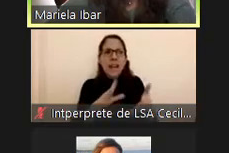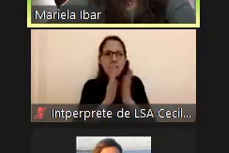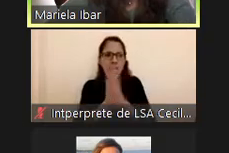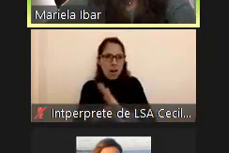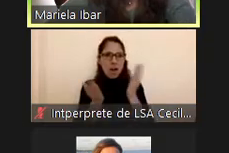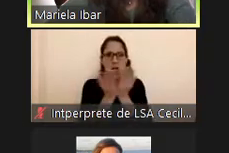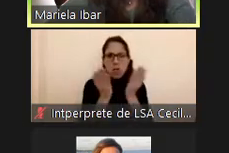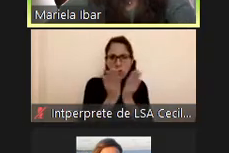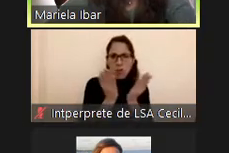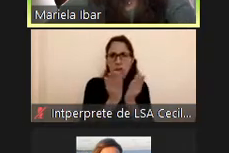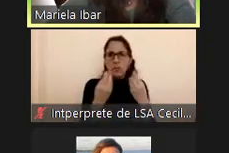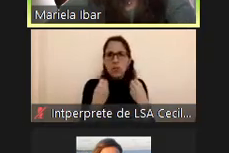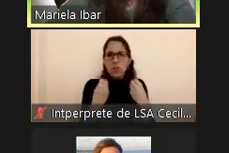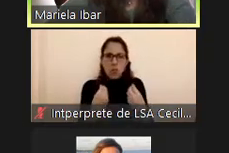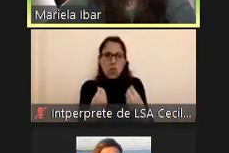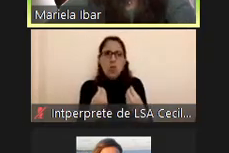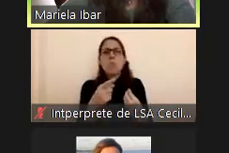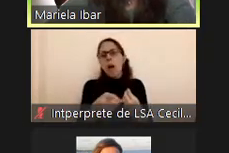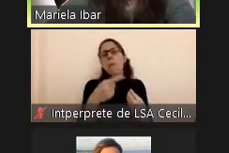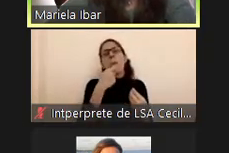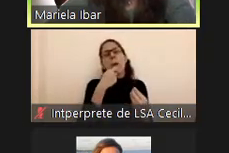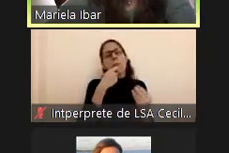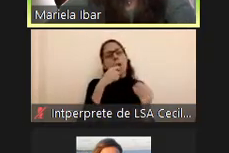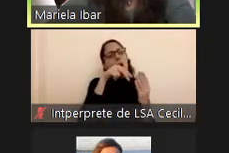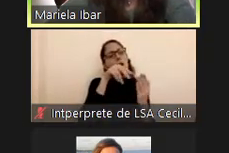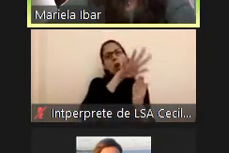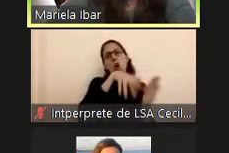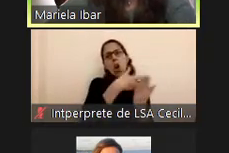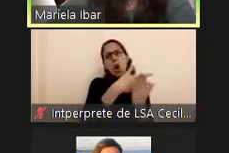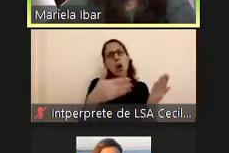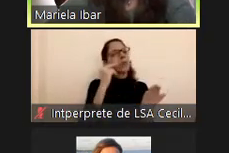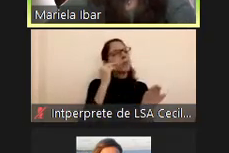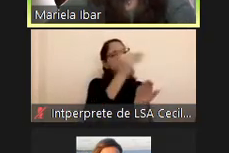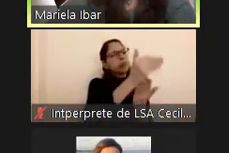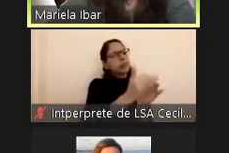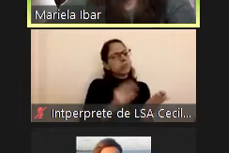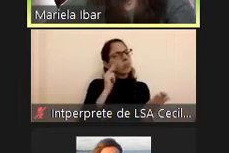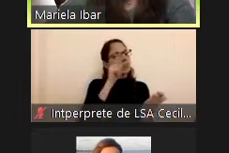cómo tendrían que hacer. Mirar el cronograma, ver cuál es la APO de la semana,